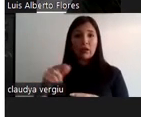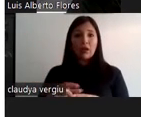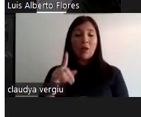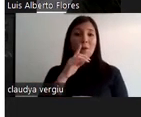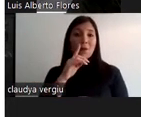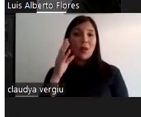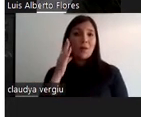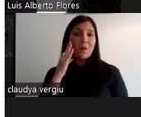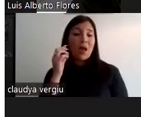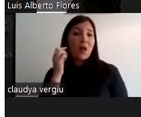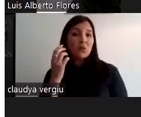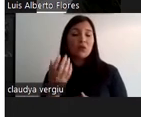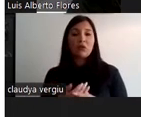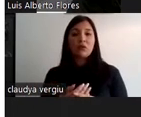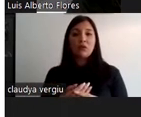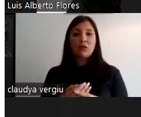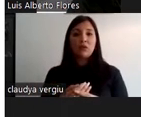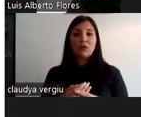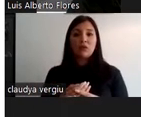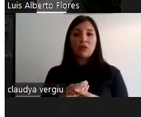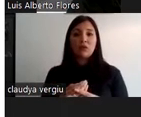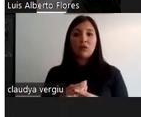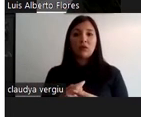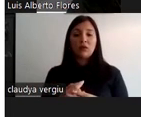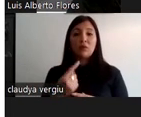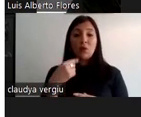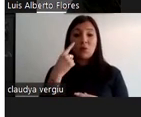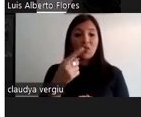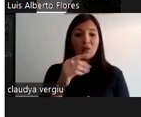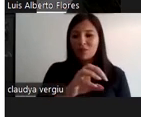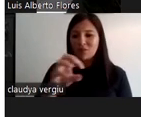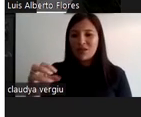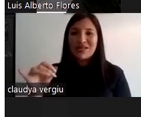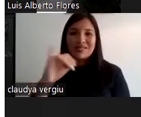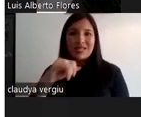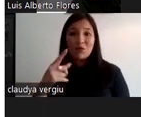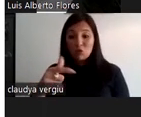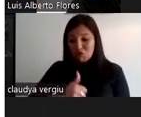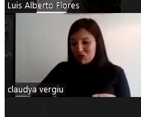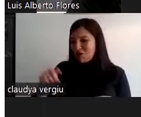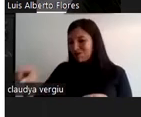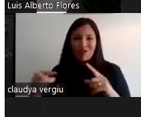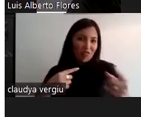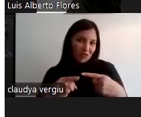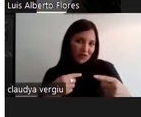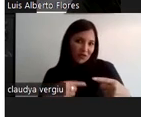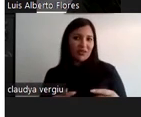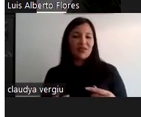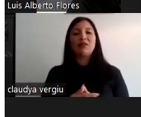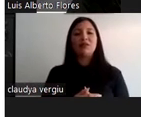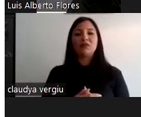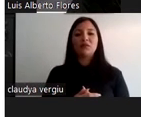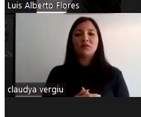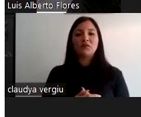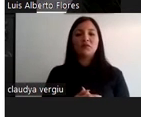los abuelos Los Primos Oye mira Ustedes pueden ir a estos puntos a estos servicios sin embargo sus hijos pueden ir a otros a estas estos lugares